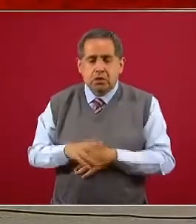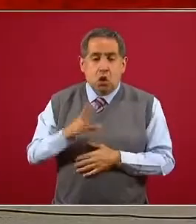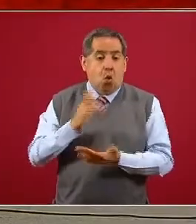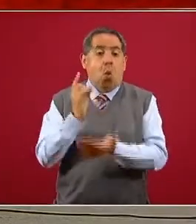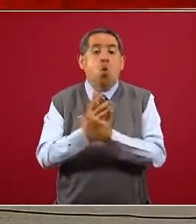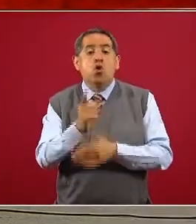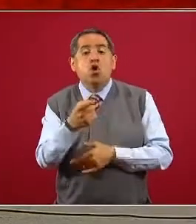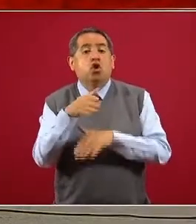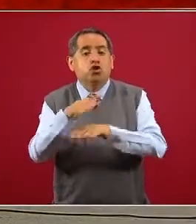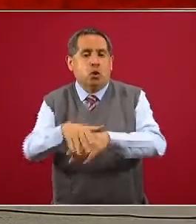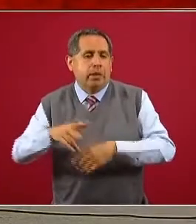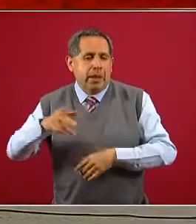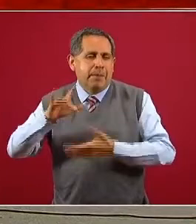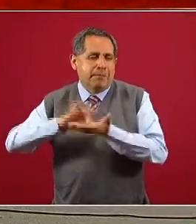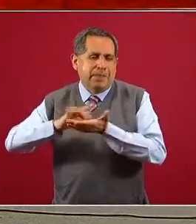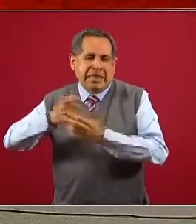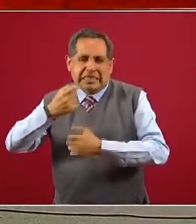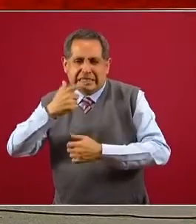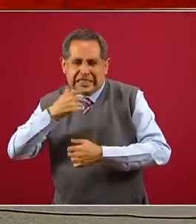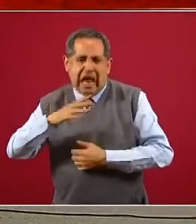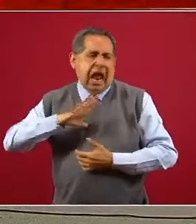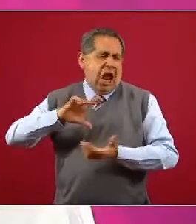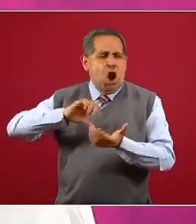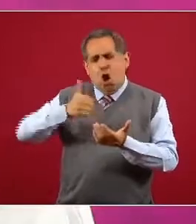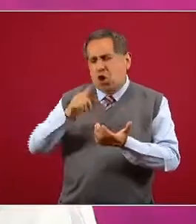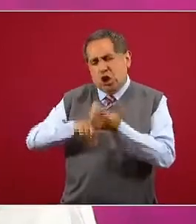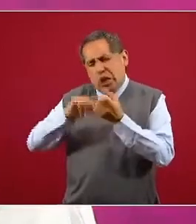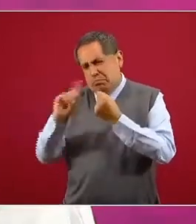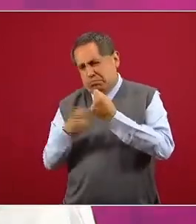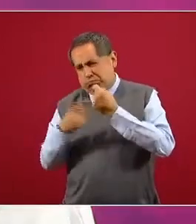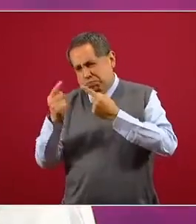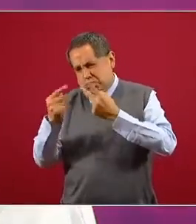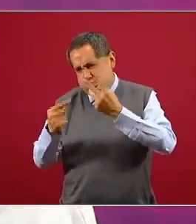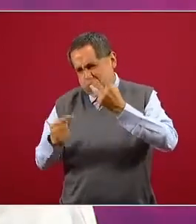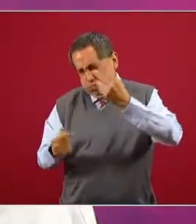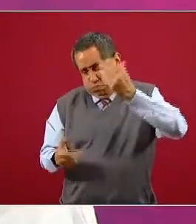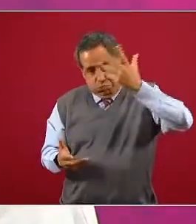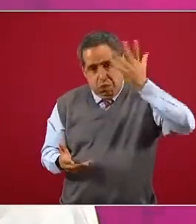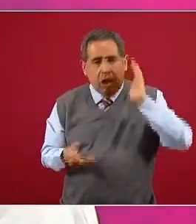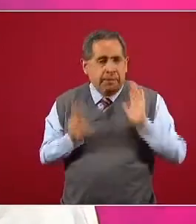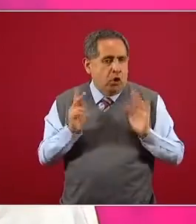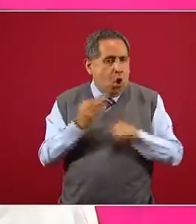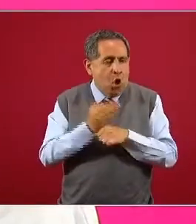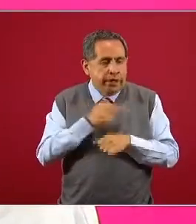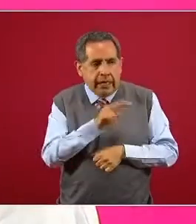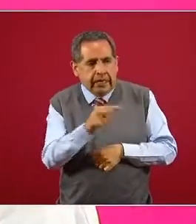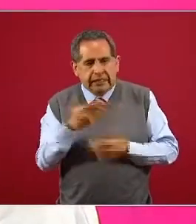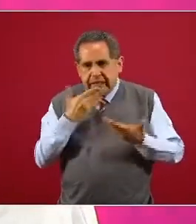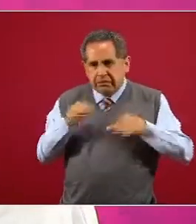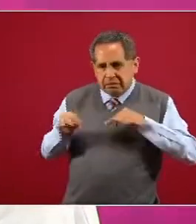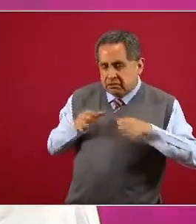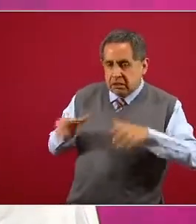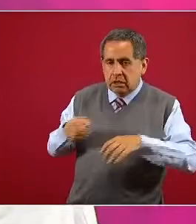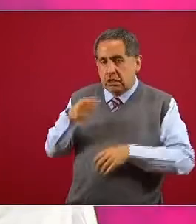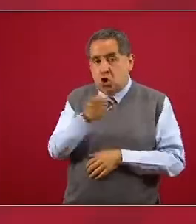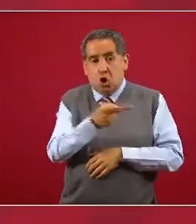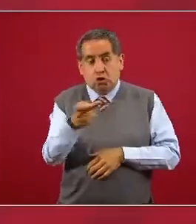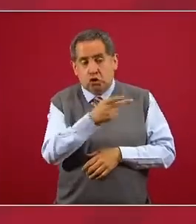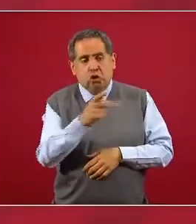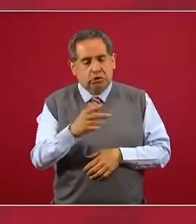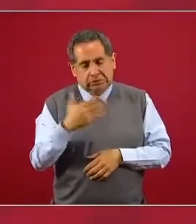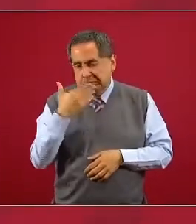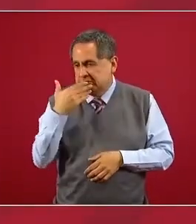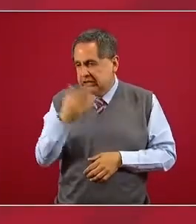exclusivo de pruebas rápidas, es de cualquier otro elemento, pero creo que vamos por buen camino con el trabajo que hacen tanto la maestra Raquel Buenrostro